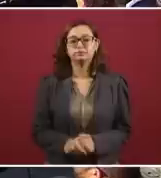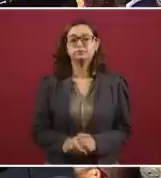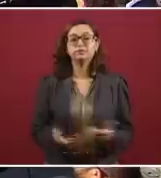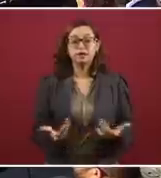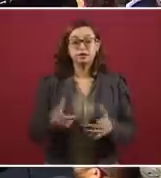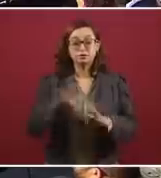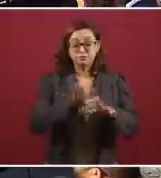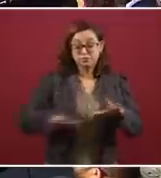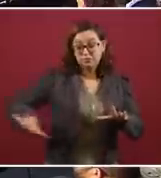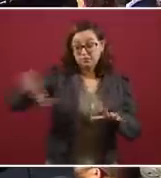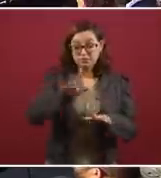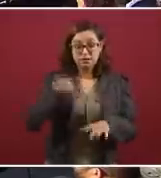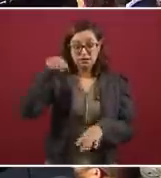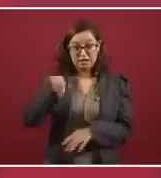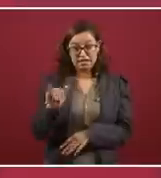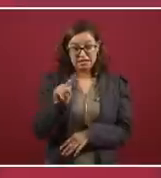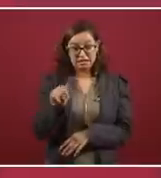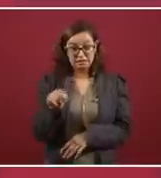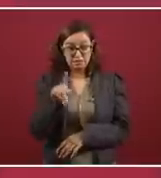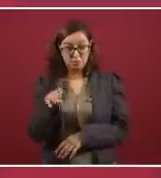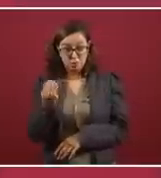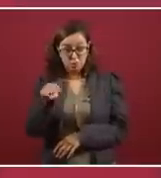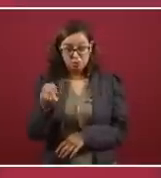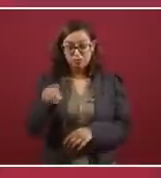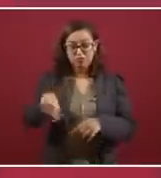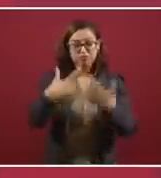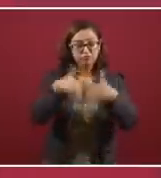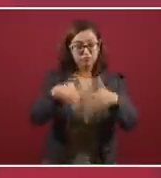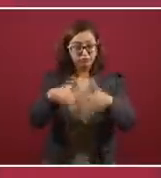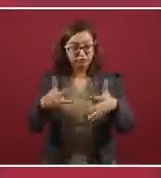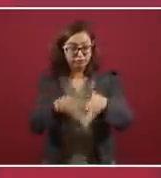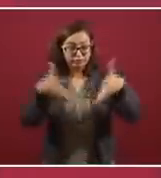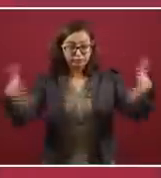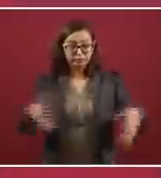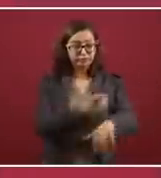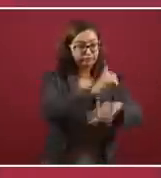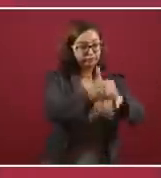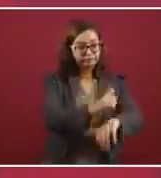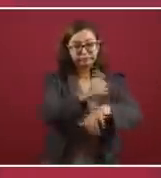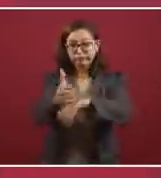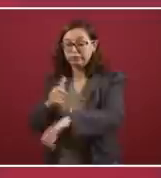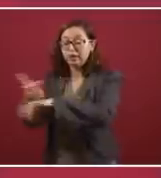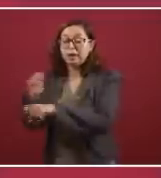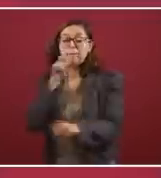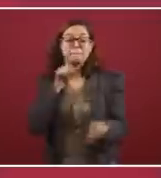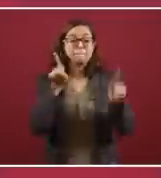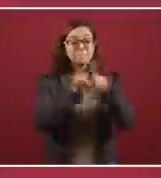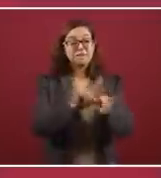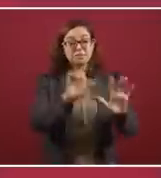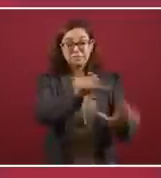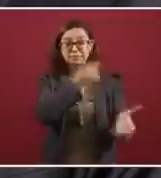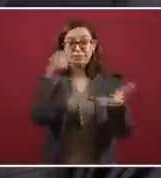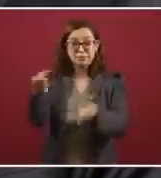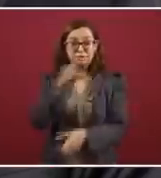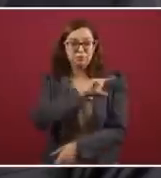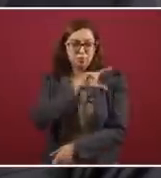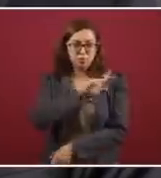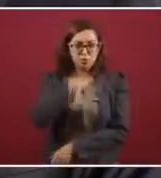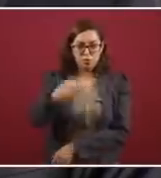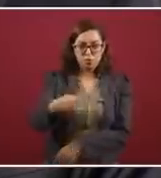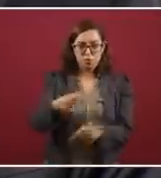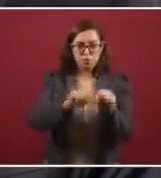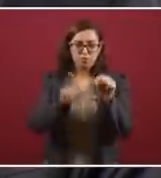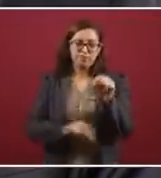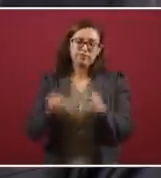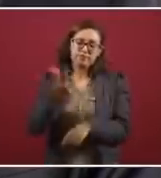del Istmo y va a haber inversión privada, nacional, en el caso